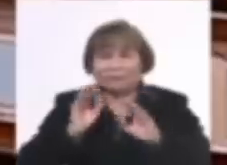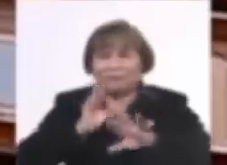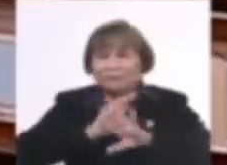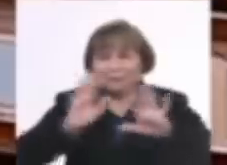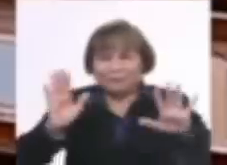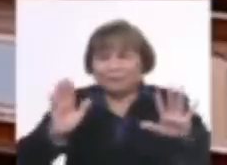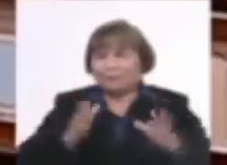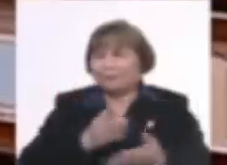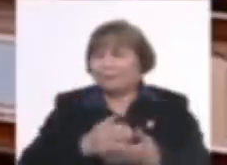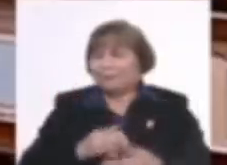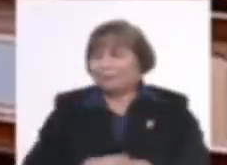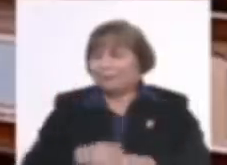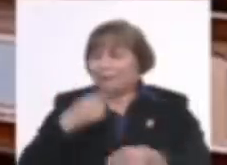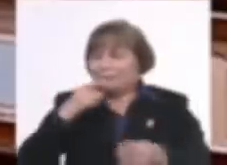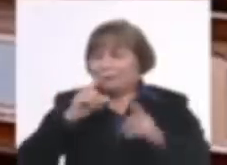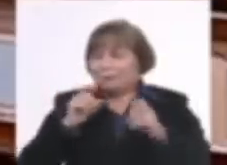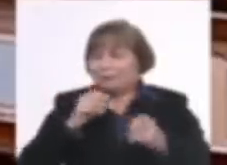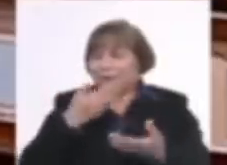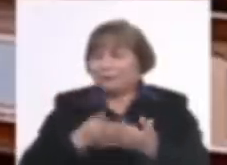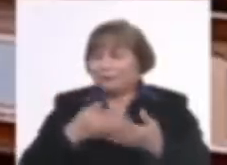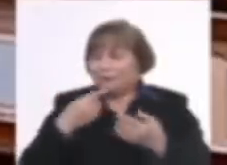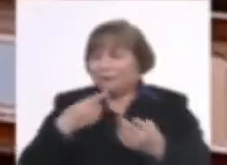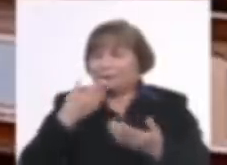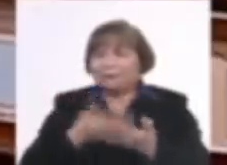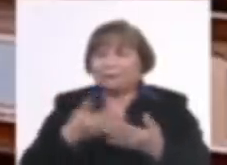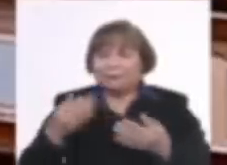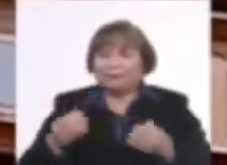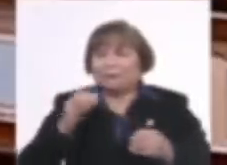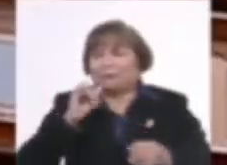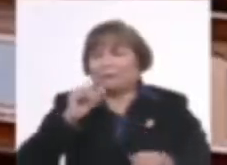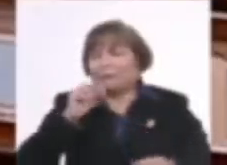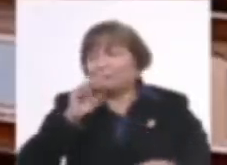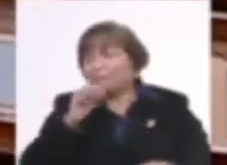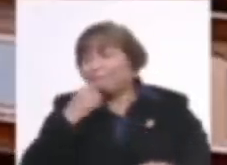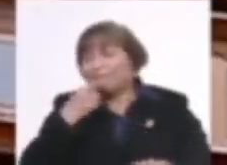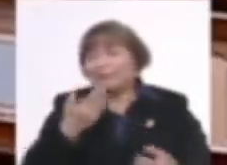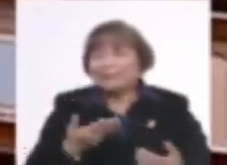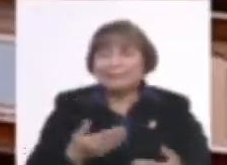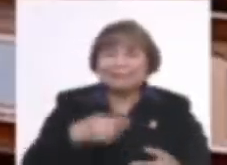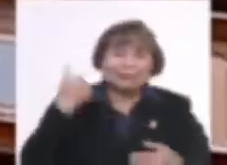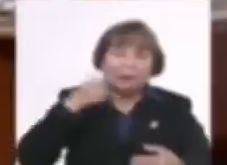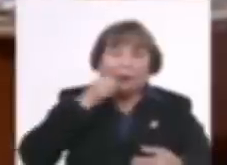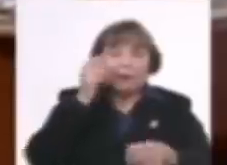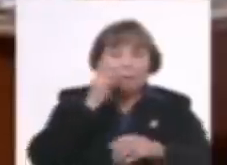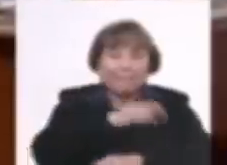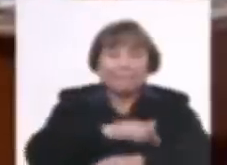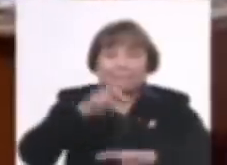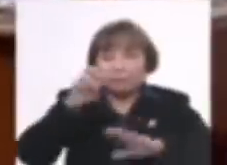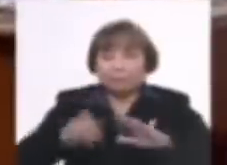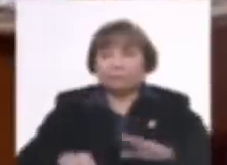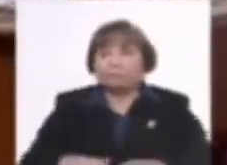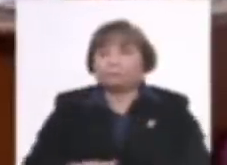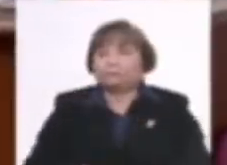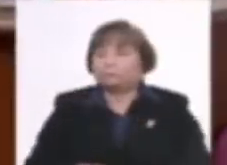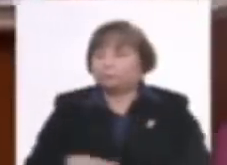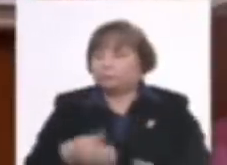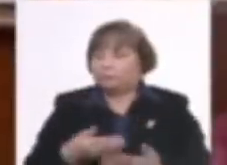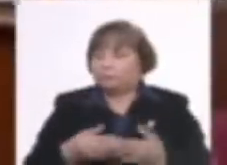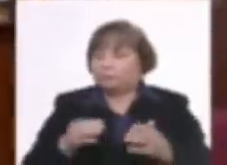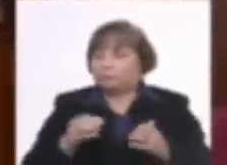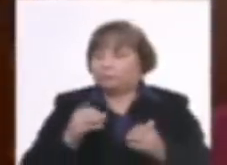hablando de ningún perfil. La pregunta que le hago a la señorita Jennifer, que es profesional, que estudió,